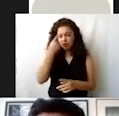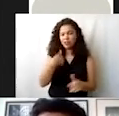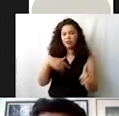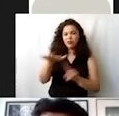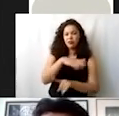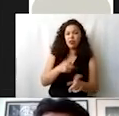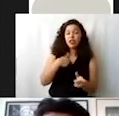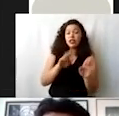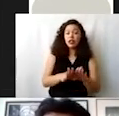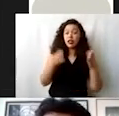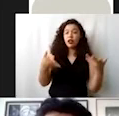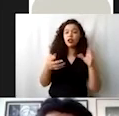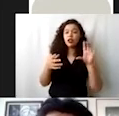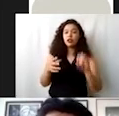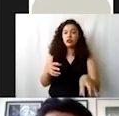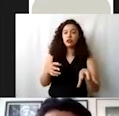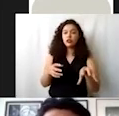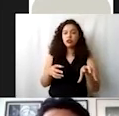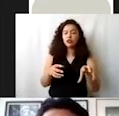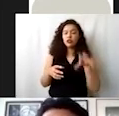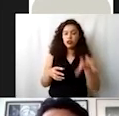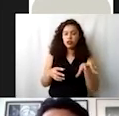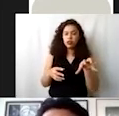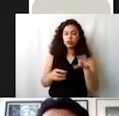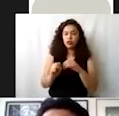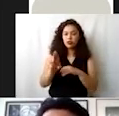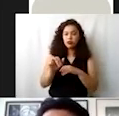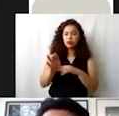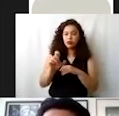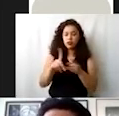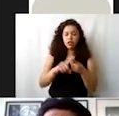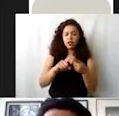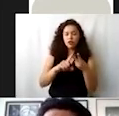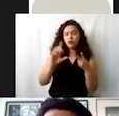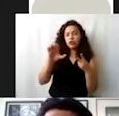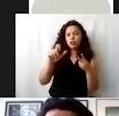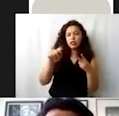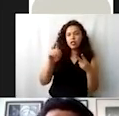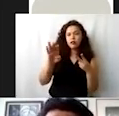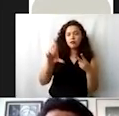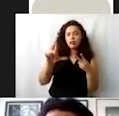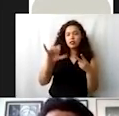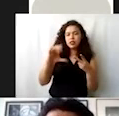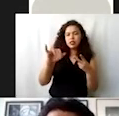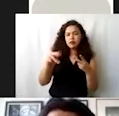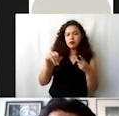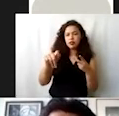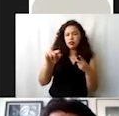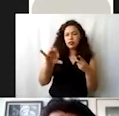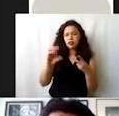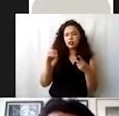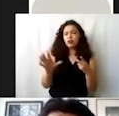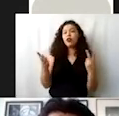esa sucursal o ese establecimiento, ¿sí? Porque puede ser un establecimiento, a lo